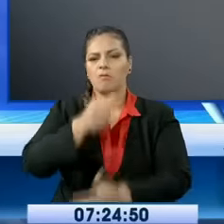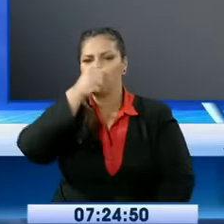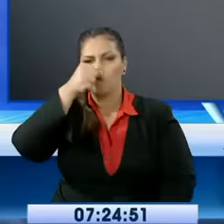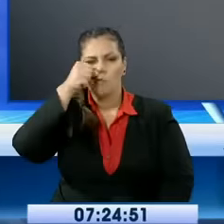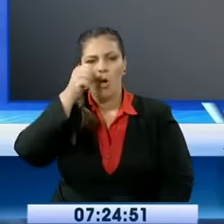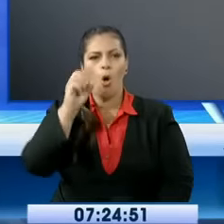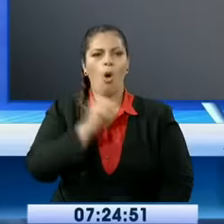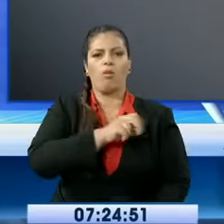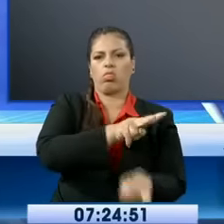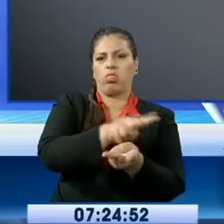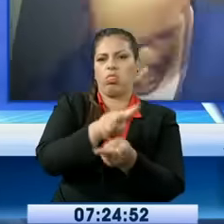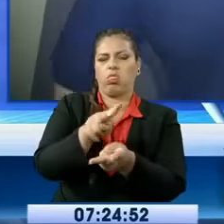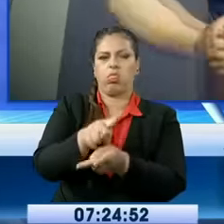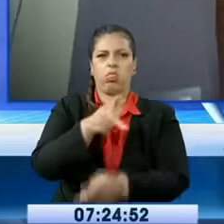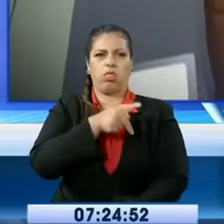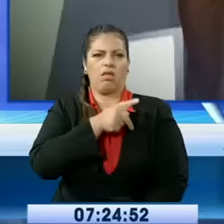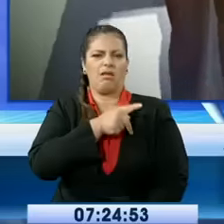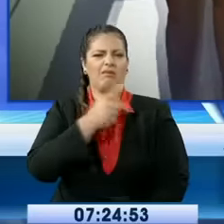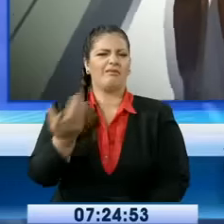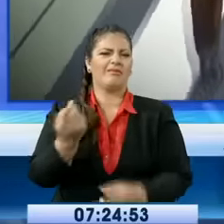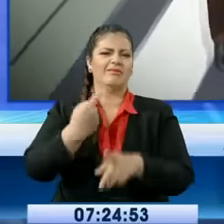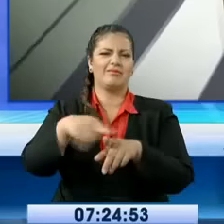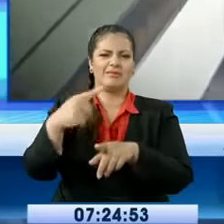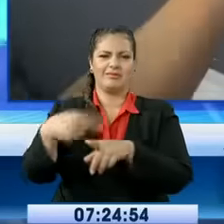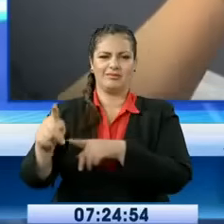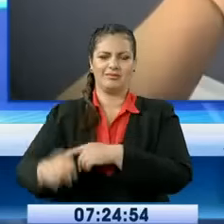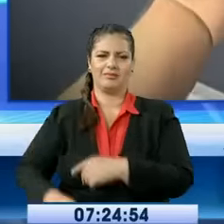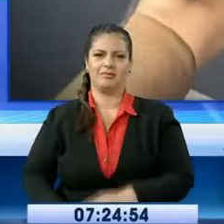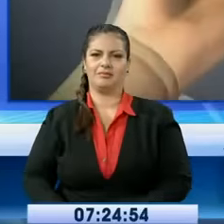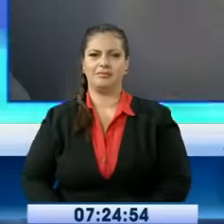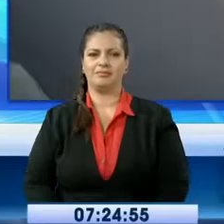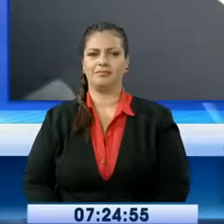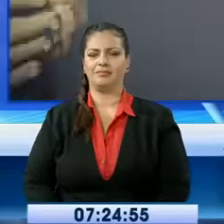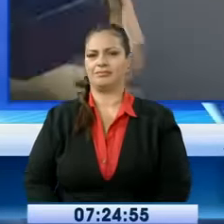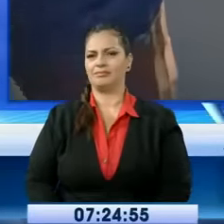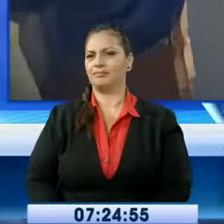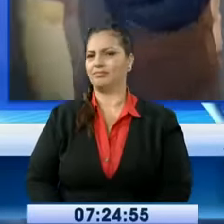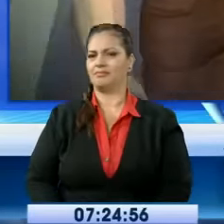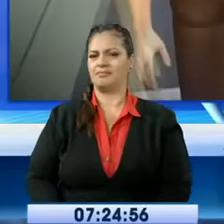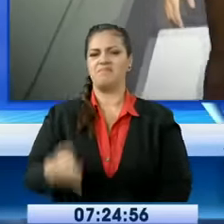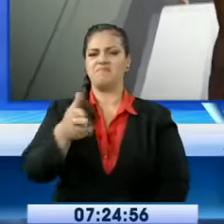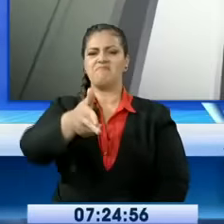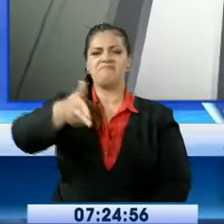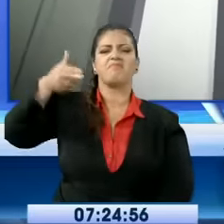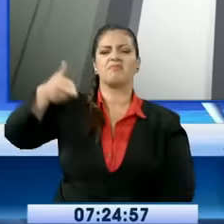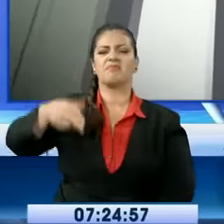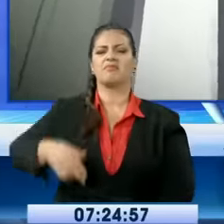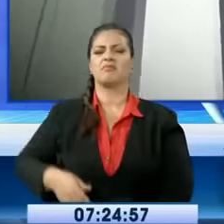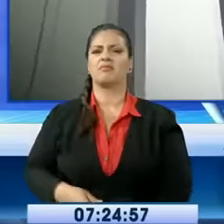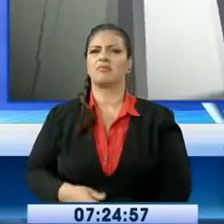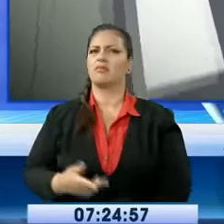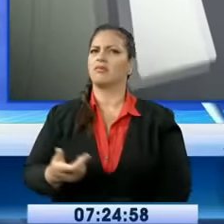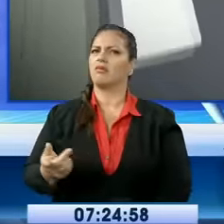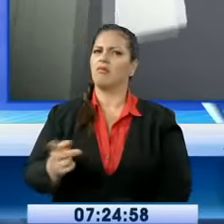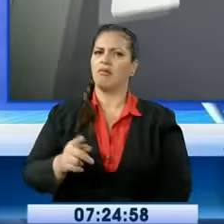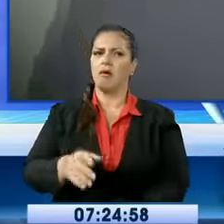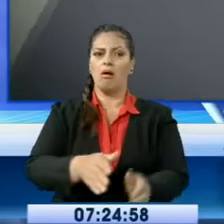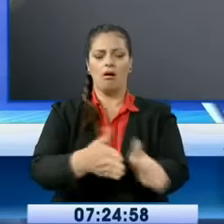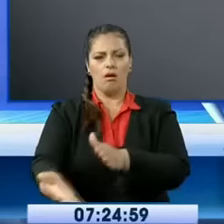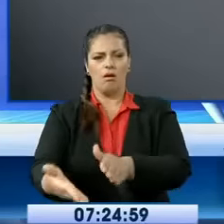así se justifica. Hugo, es un acto de verdadera cobardía, ¿verdad? Te desarrajan un tiro, te matan, cegando la vida de